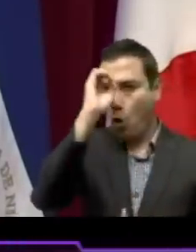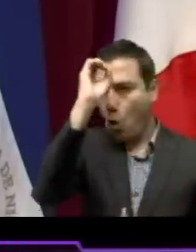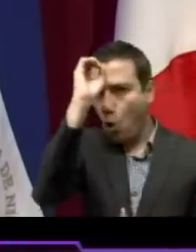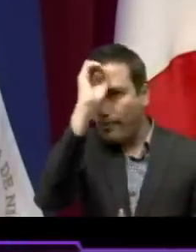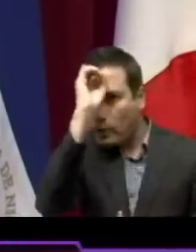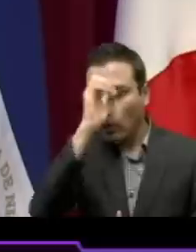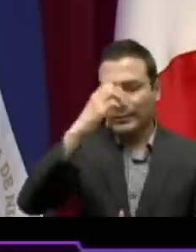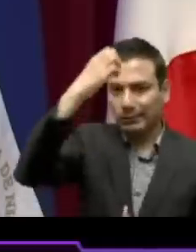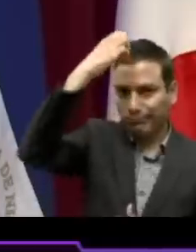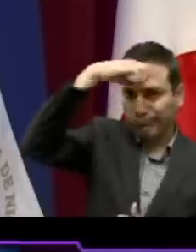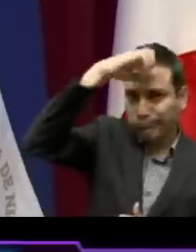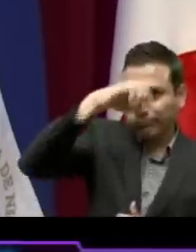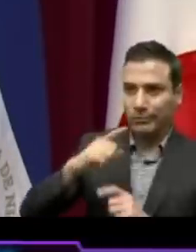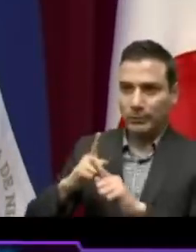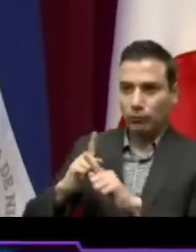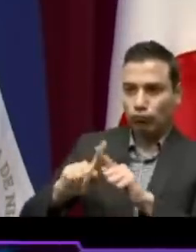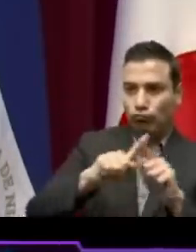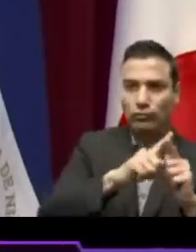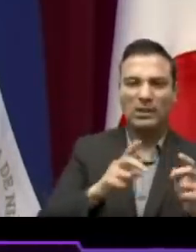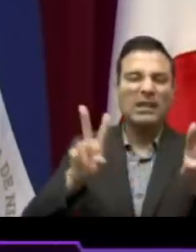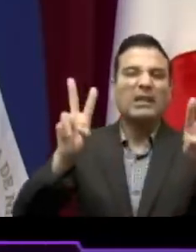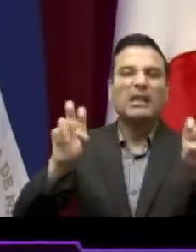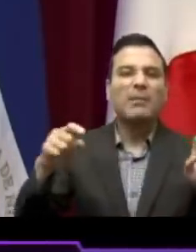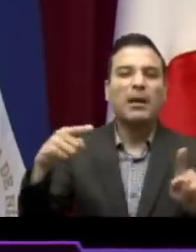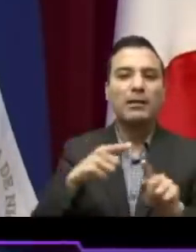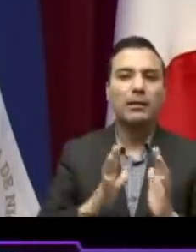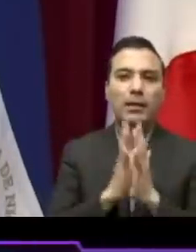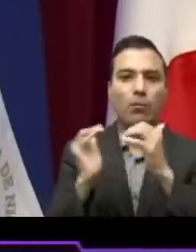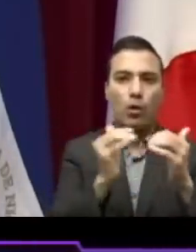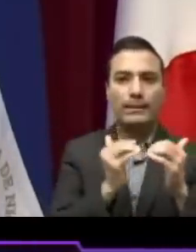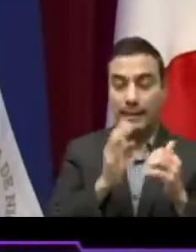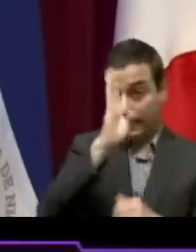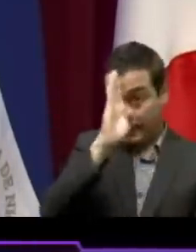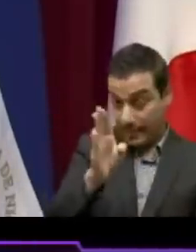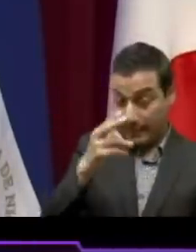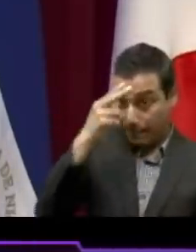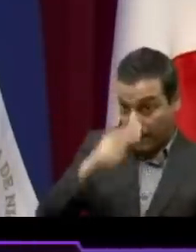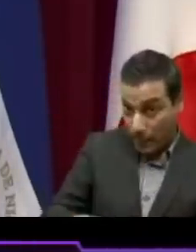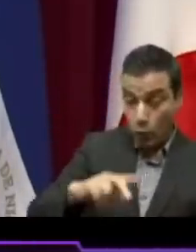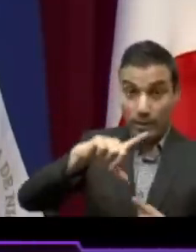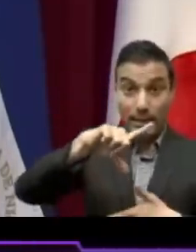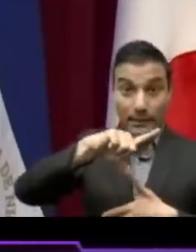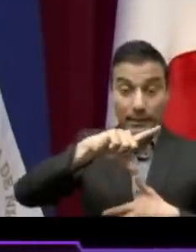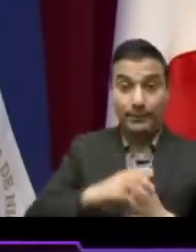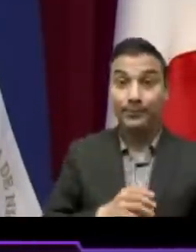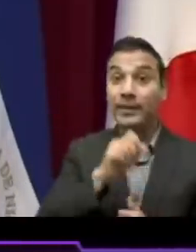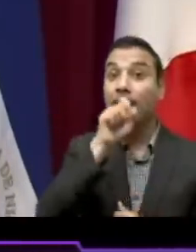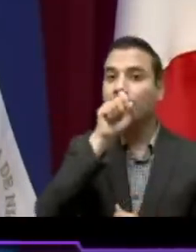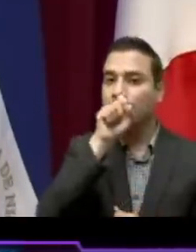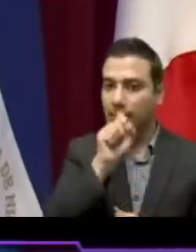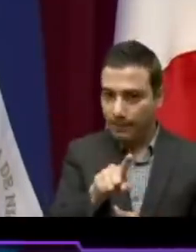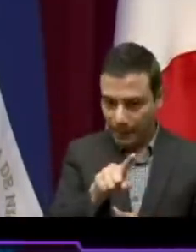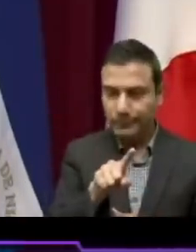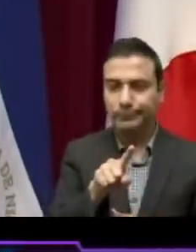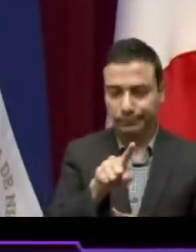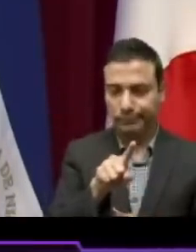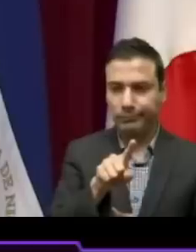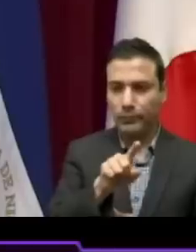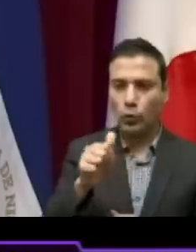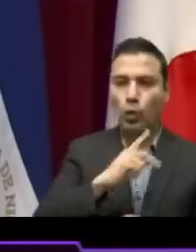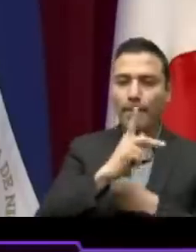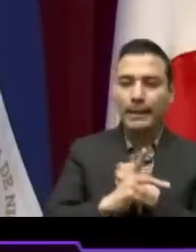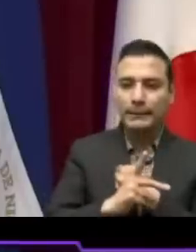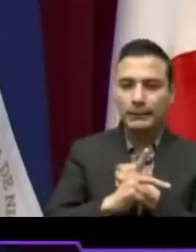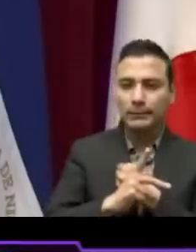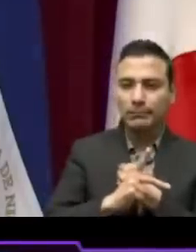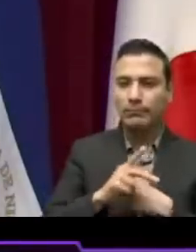sobre lo que significa la democracia directa no solo en México y América Latina sino también en muchos otros países